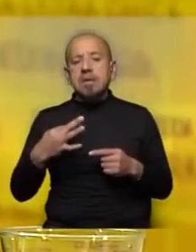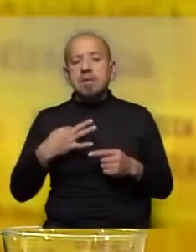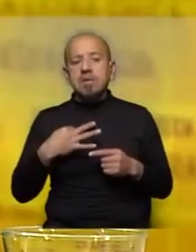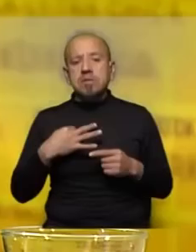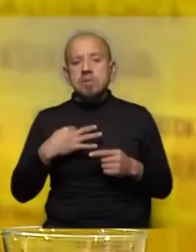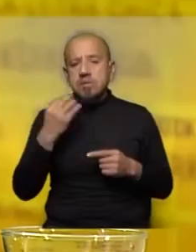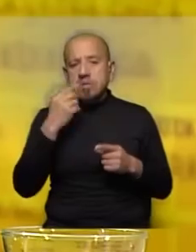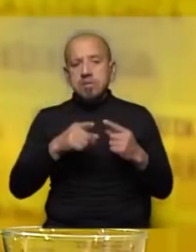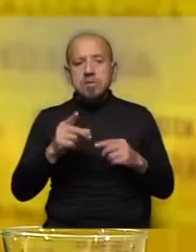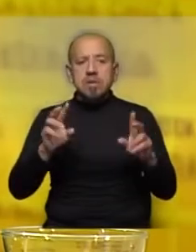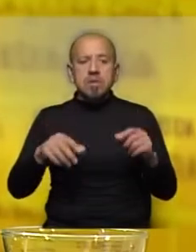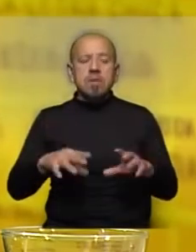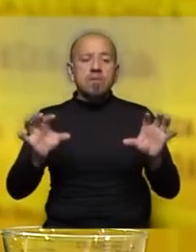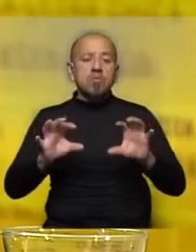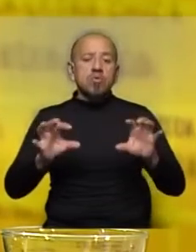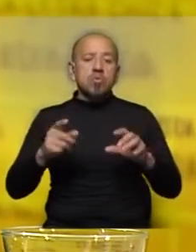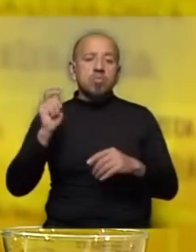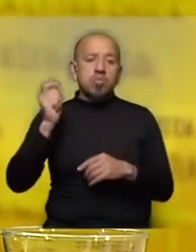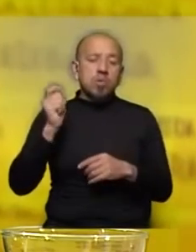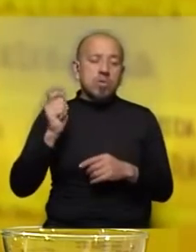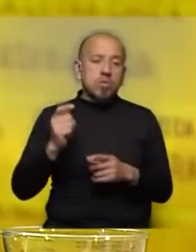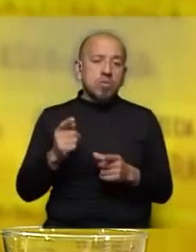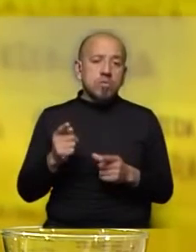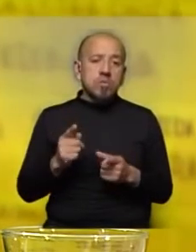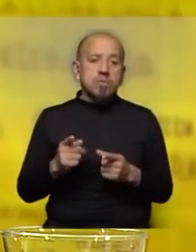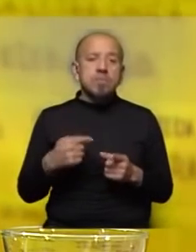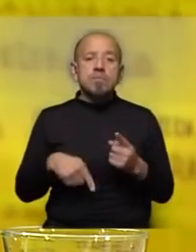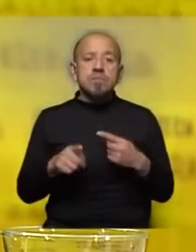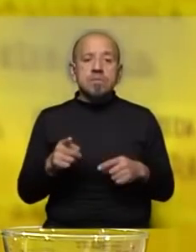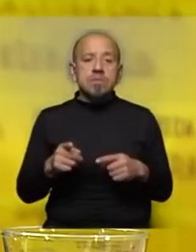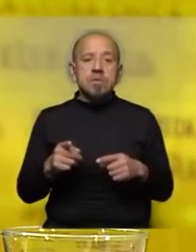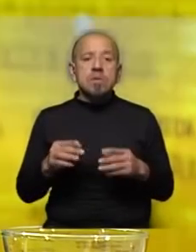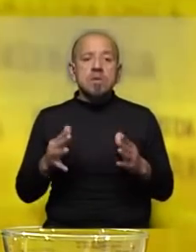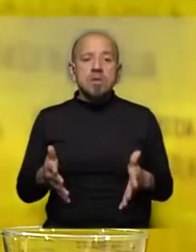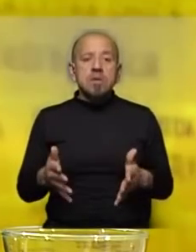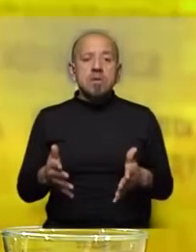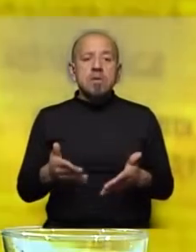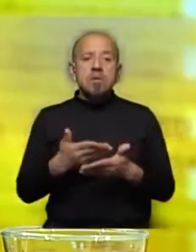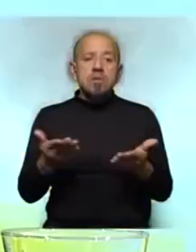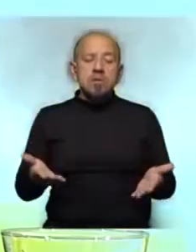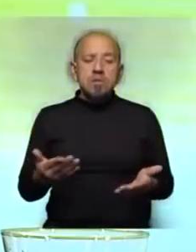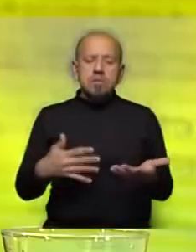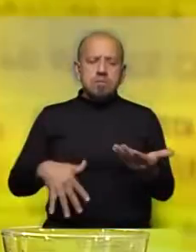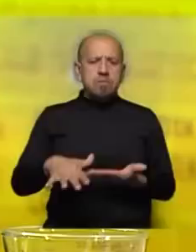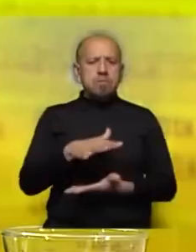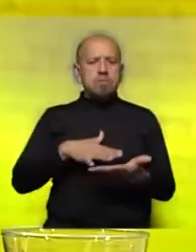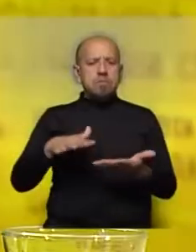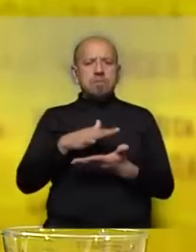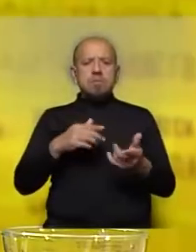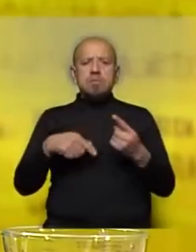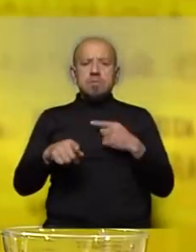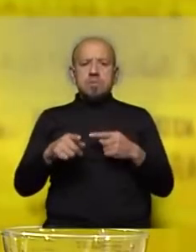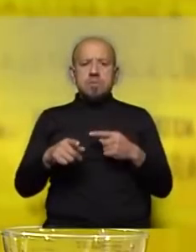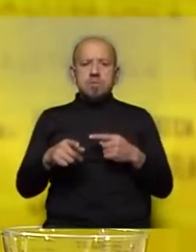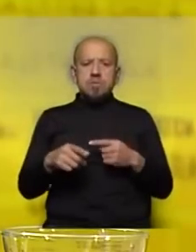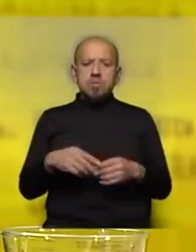mejores de mi vida la función pública y puedo que pasé por un montón de situaciones y pagué un costo